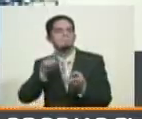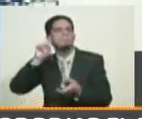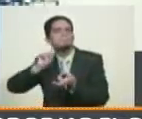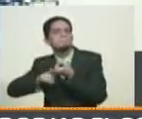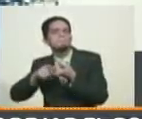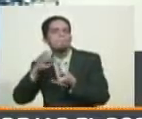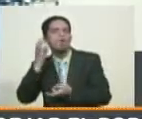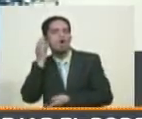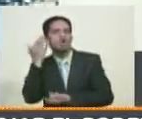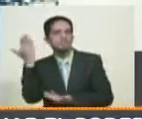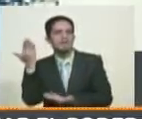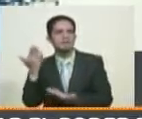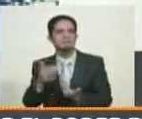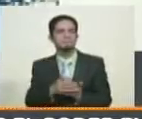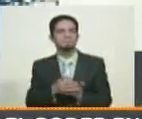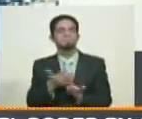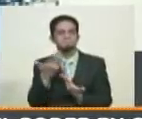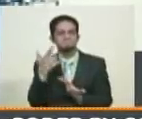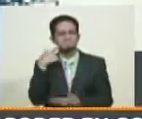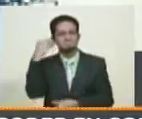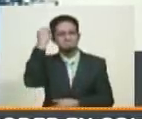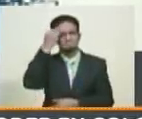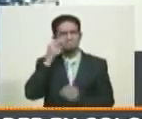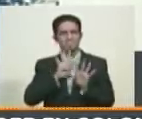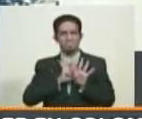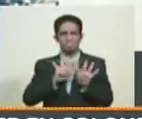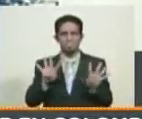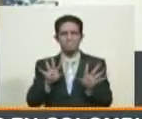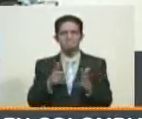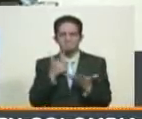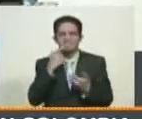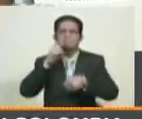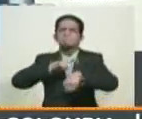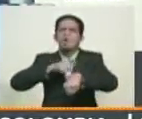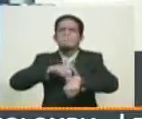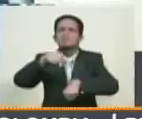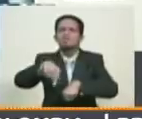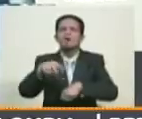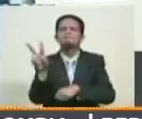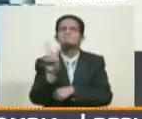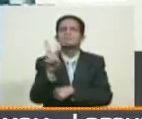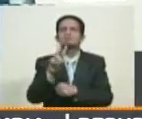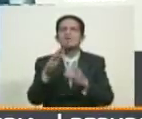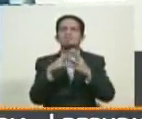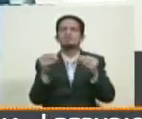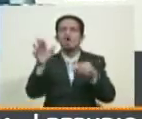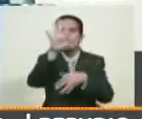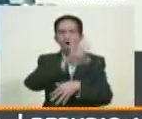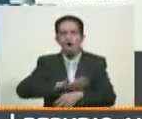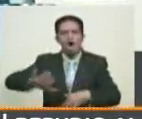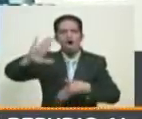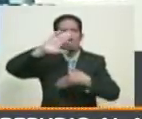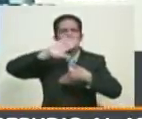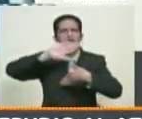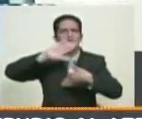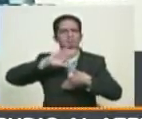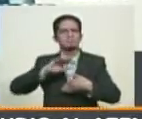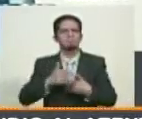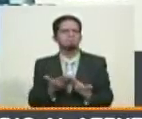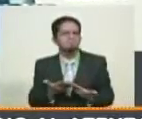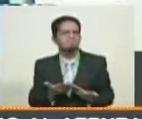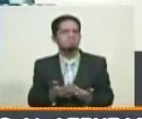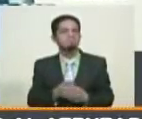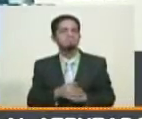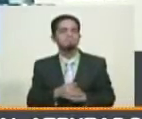etcétera. Calculemos en qué momento estaría Venezuela y la región. Por lo tanto, pues, que